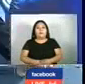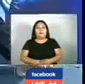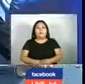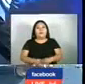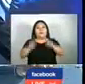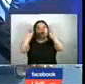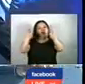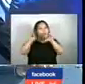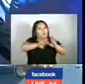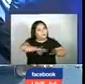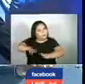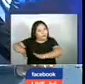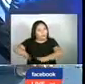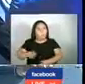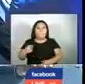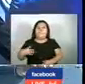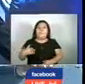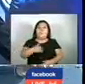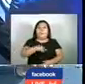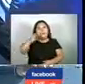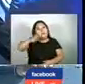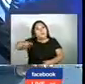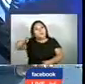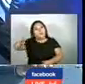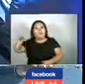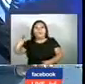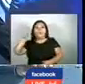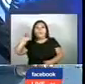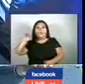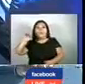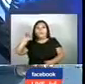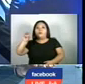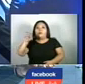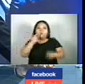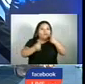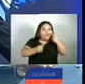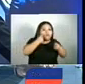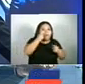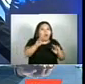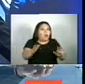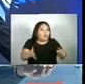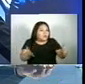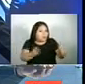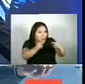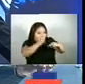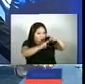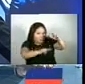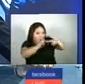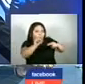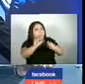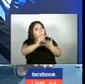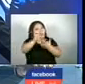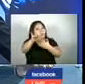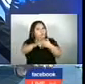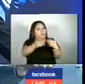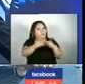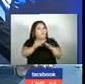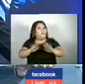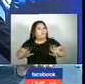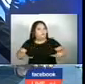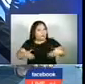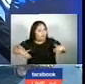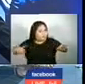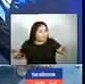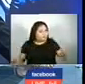En otros temas, el Ministerio de Turismo ya se prepara para la ejecución de obras de infraestructura y otros proyectos para seguir impulsando